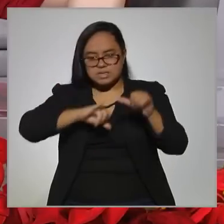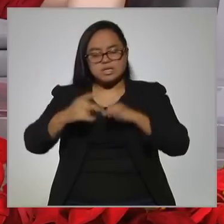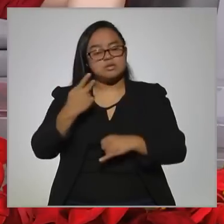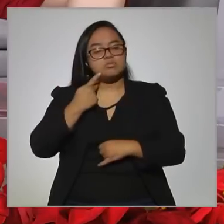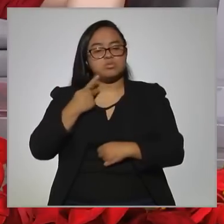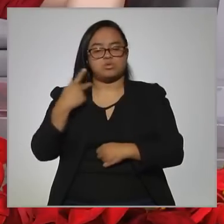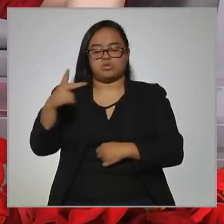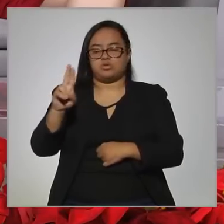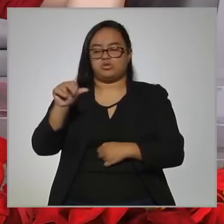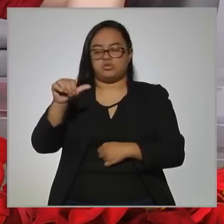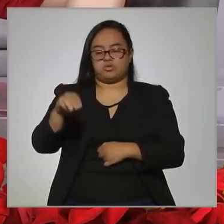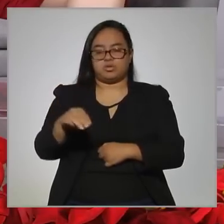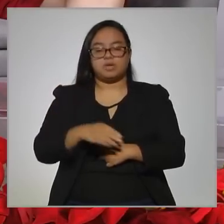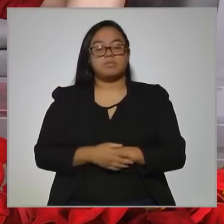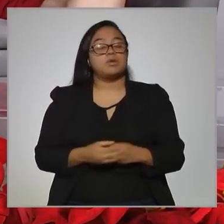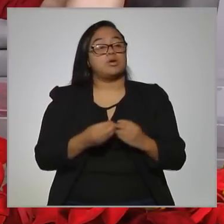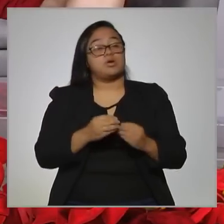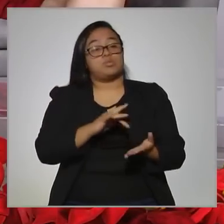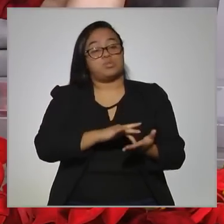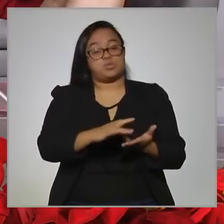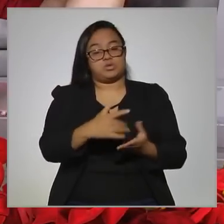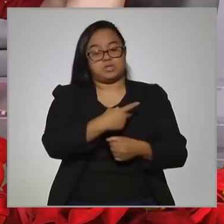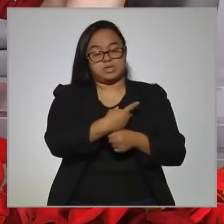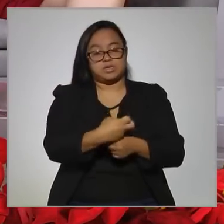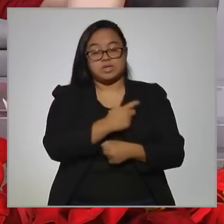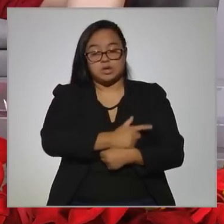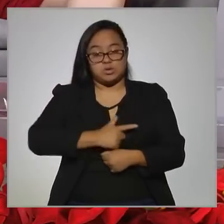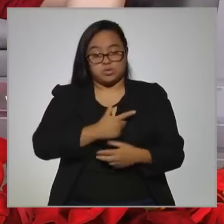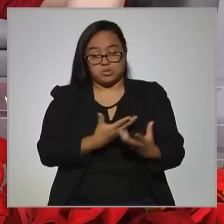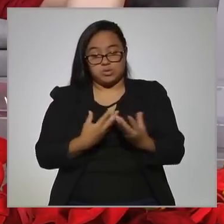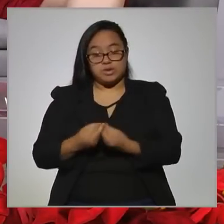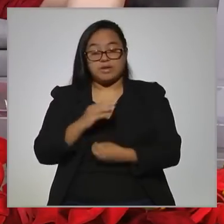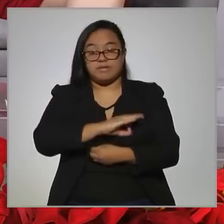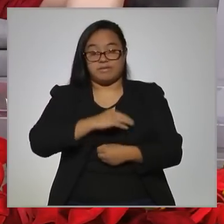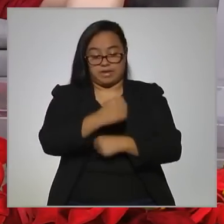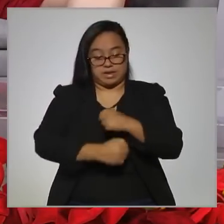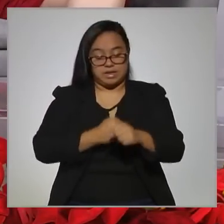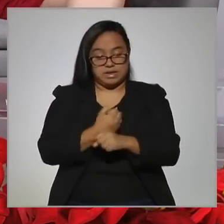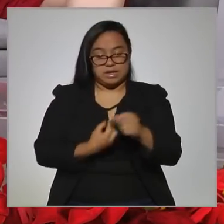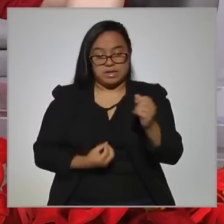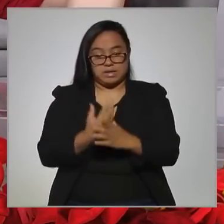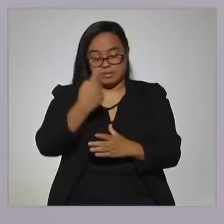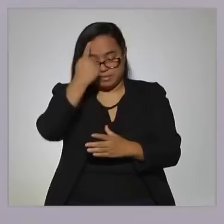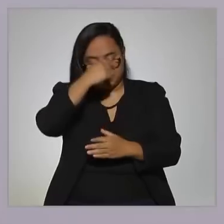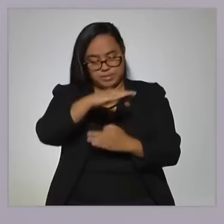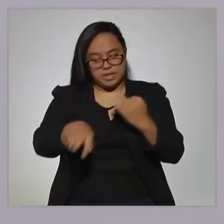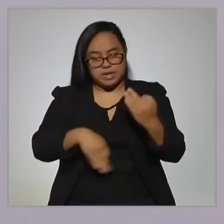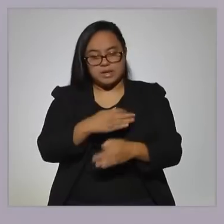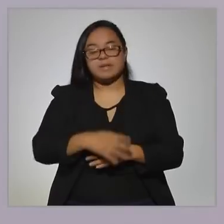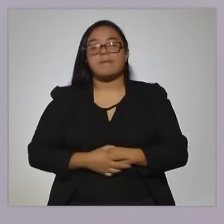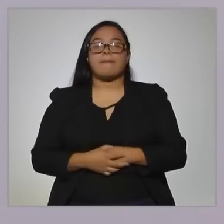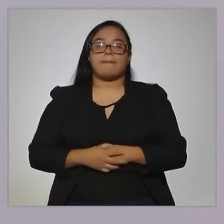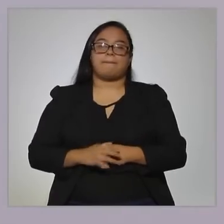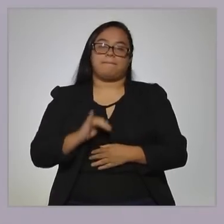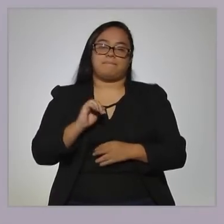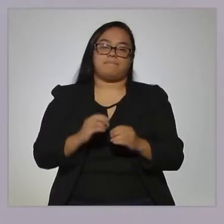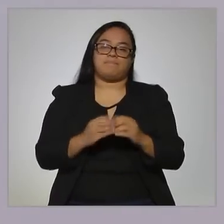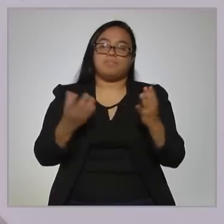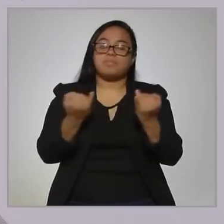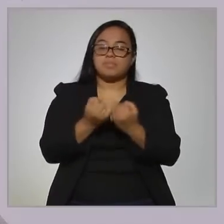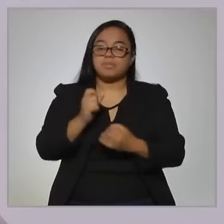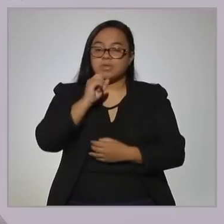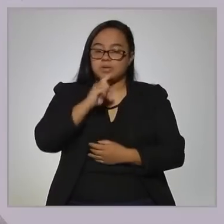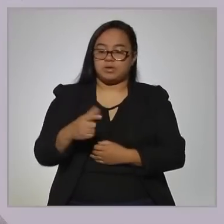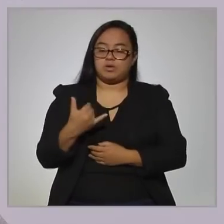Sociales de la UNAM. Muchísimas gracias por la invitación, un placer estar acá y feliz año. Feliz año, claro que sí. Y está